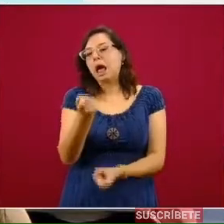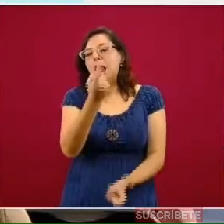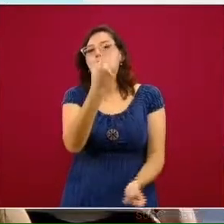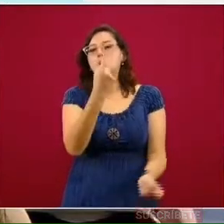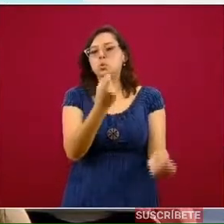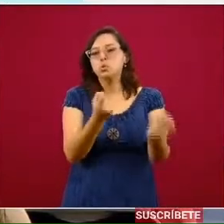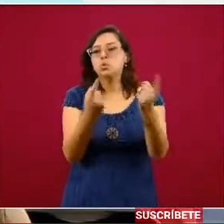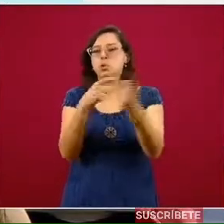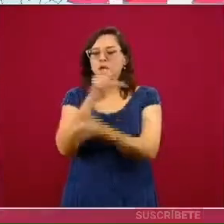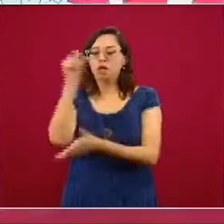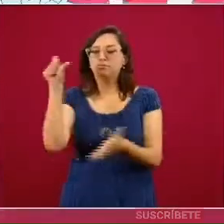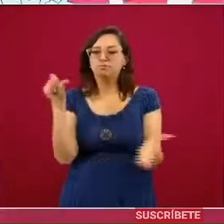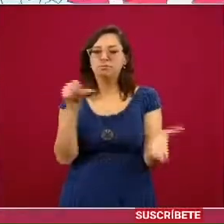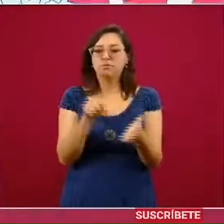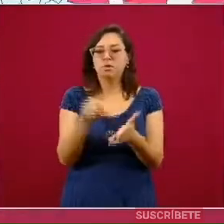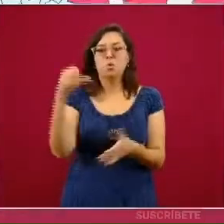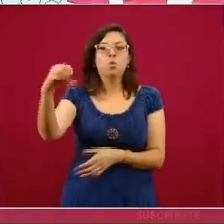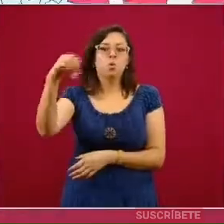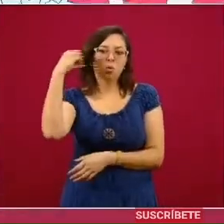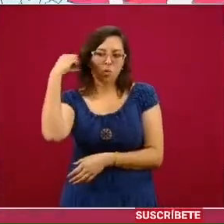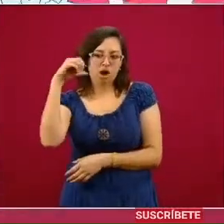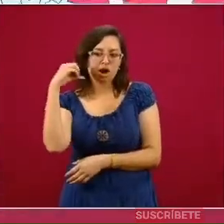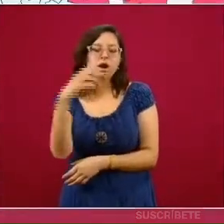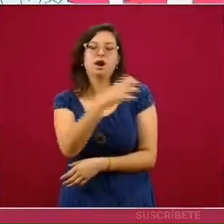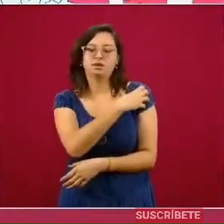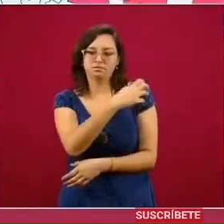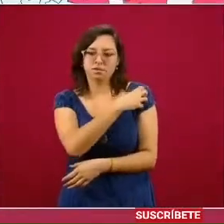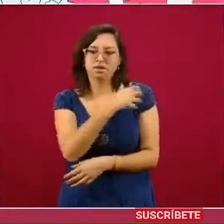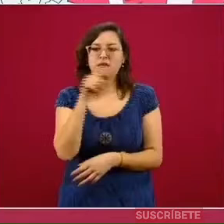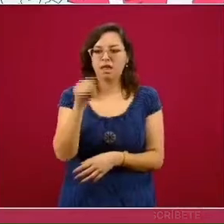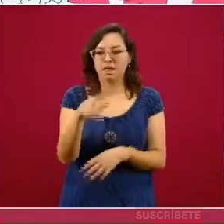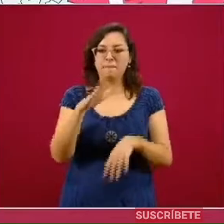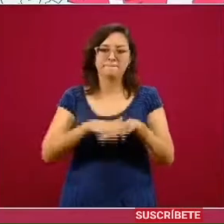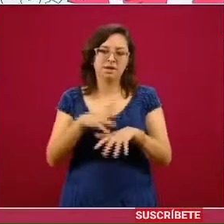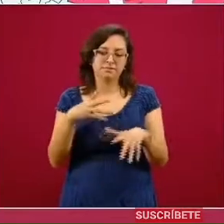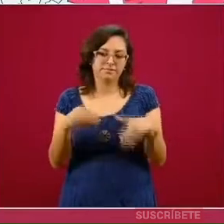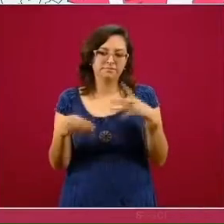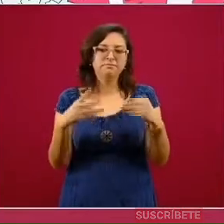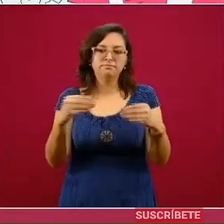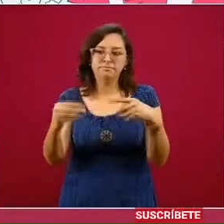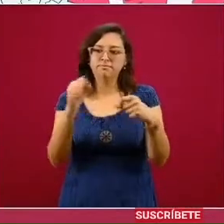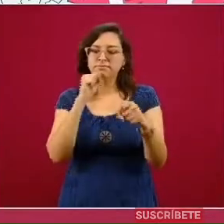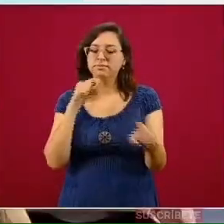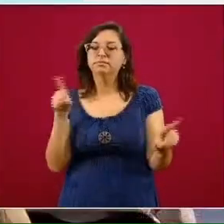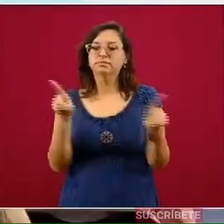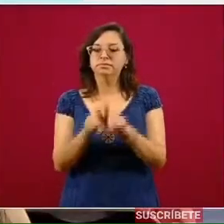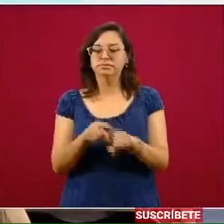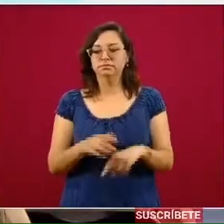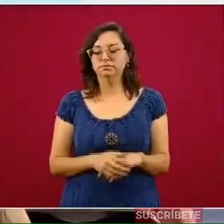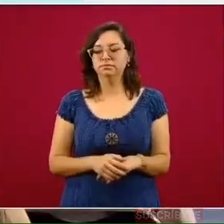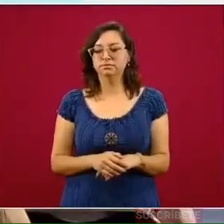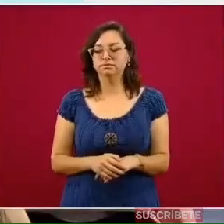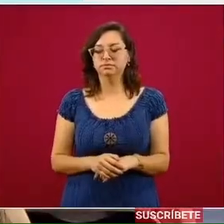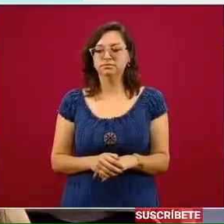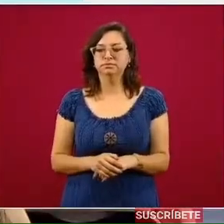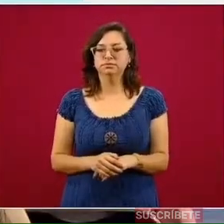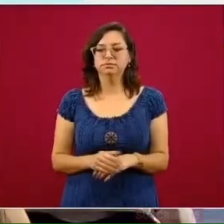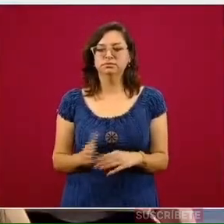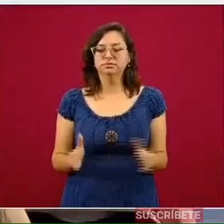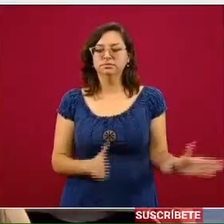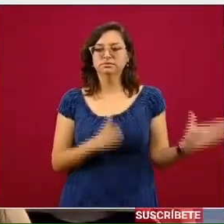zona centro. Es Oaxaca la que mantiene en este momento la mayor tasa también de transmisión. Si vemos la